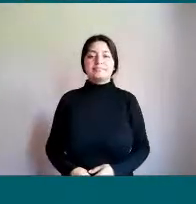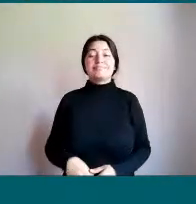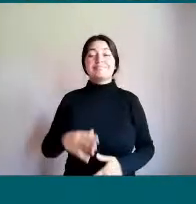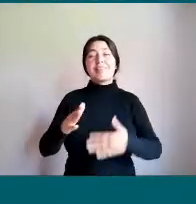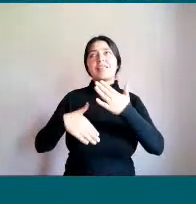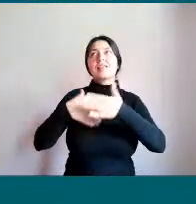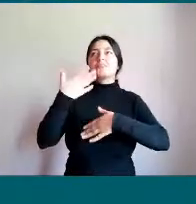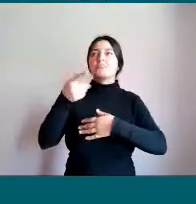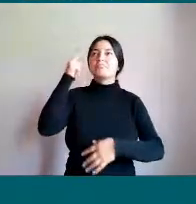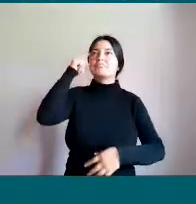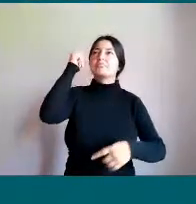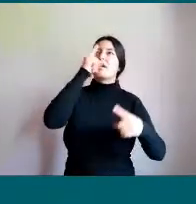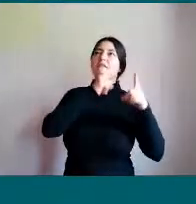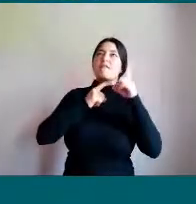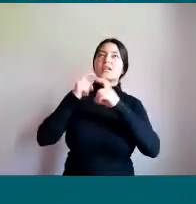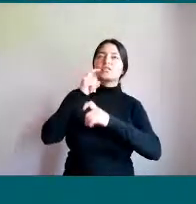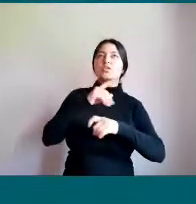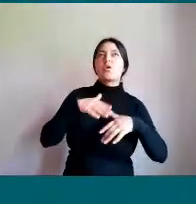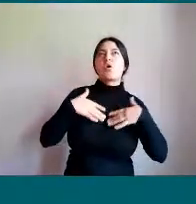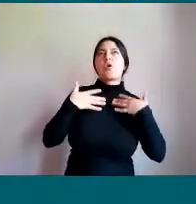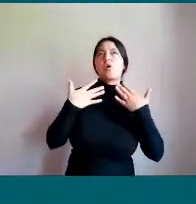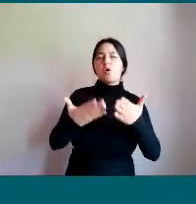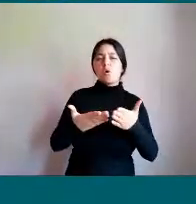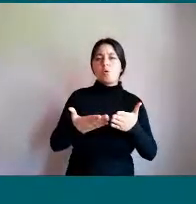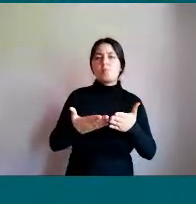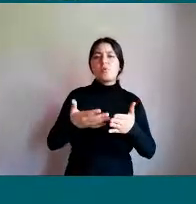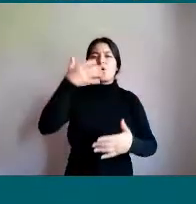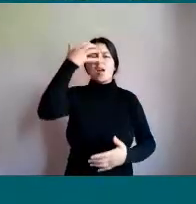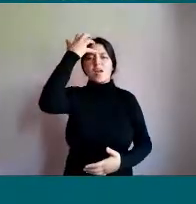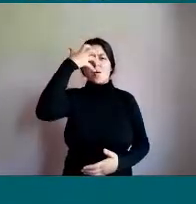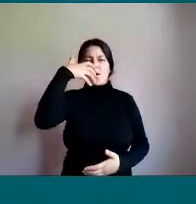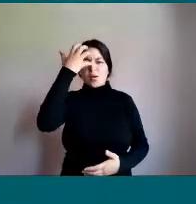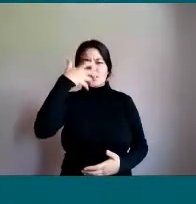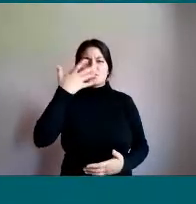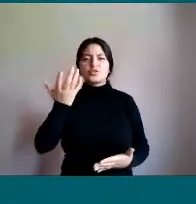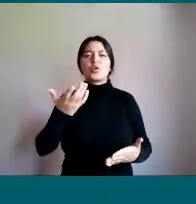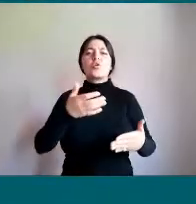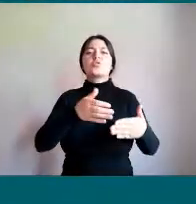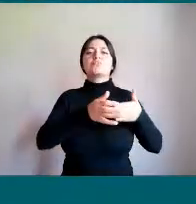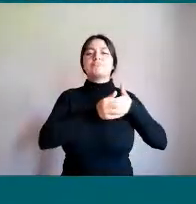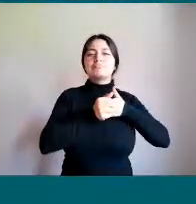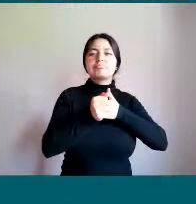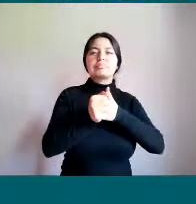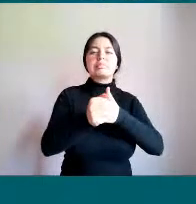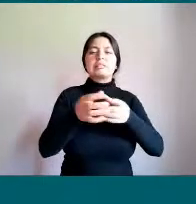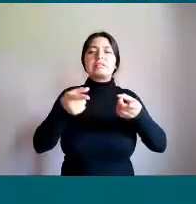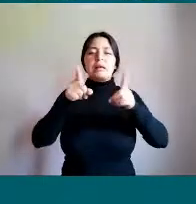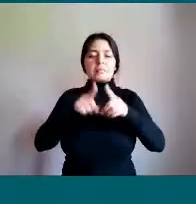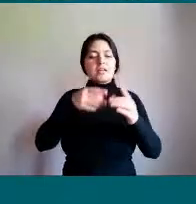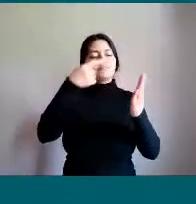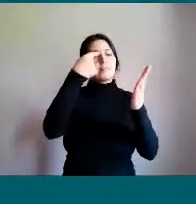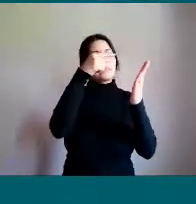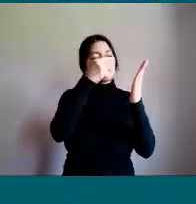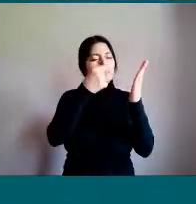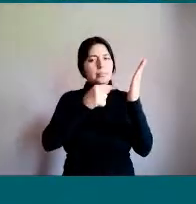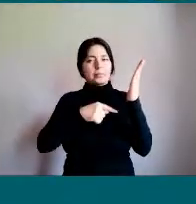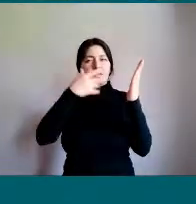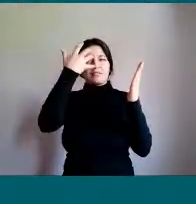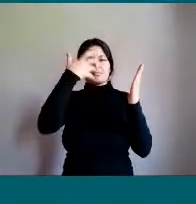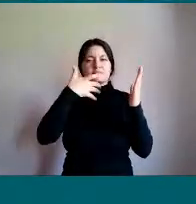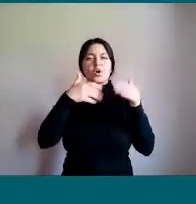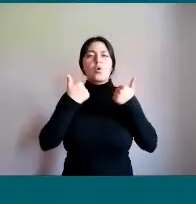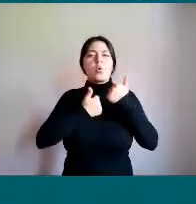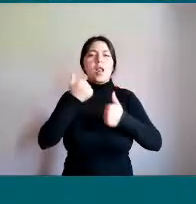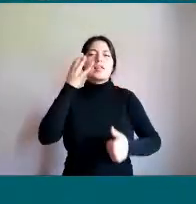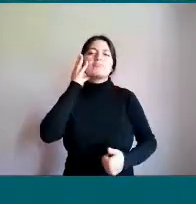control sobre el contenido, los indicadores de evaluación, los criterios de evaluación tan relevantes y empezar a manejar realmente las experiencias